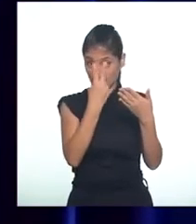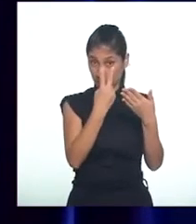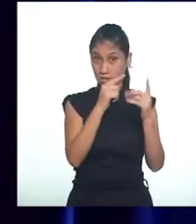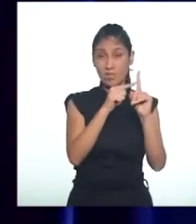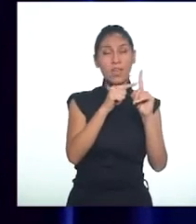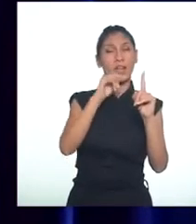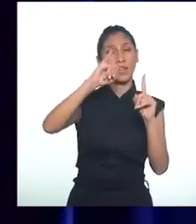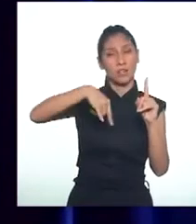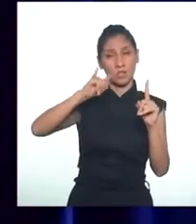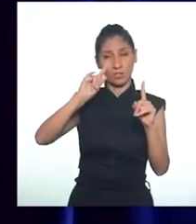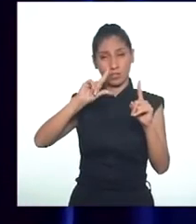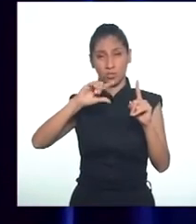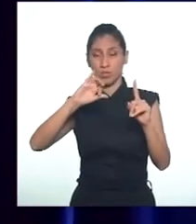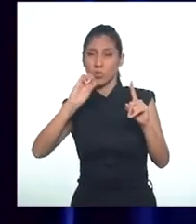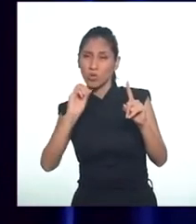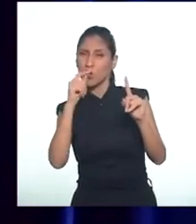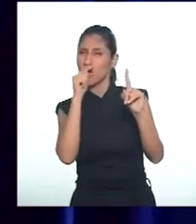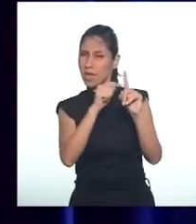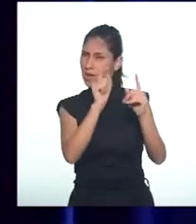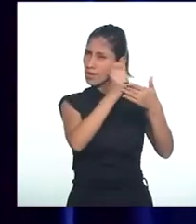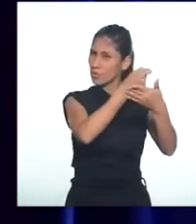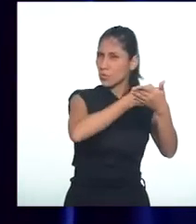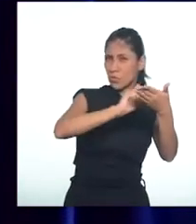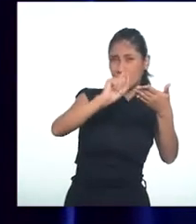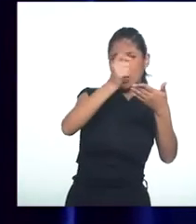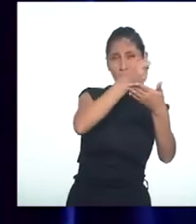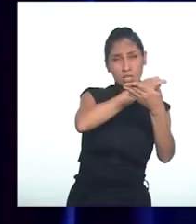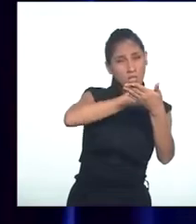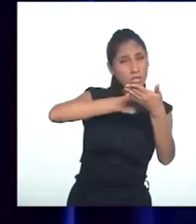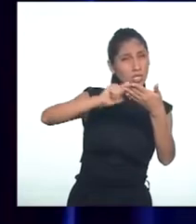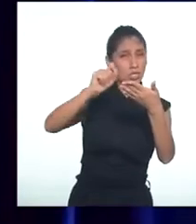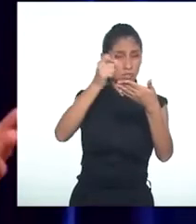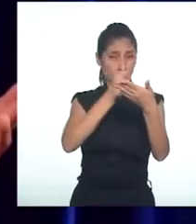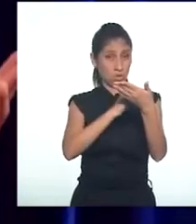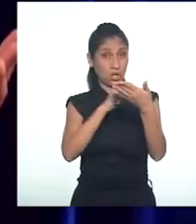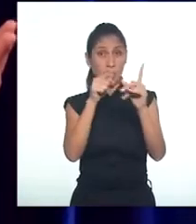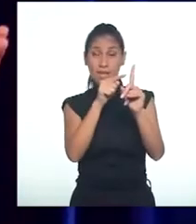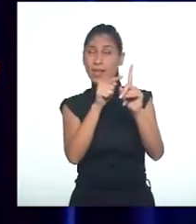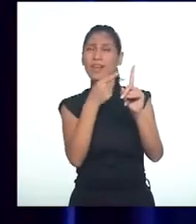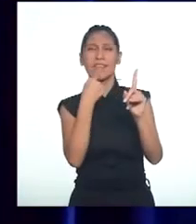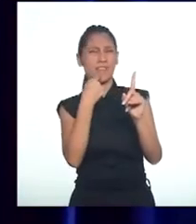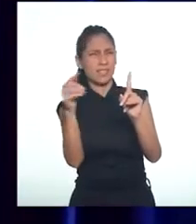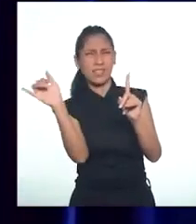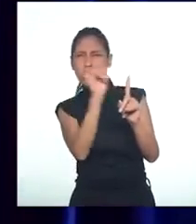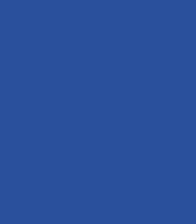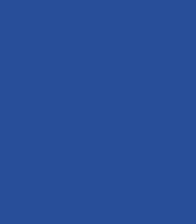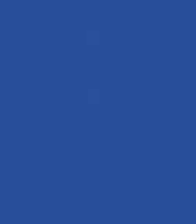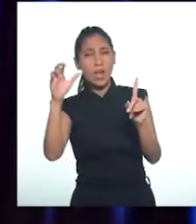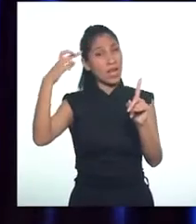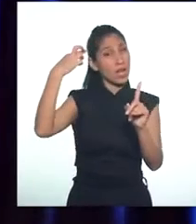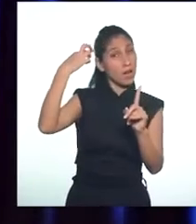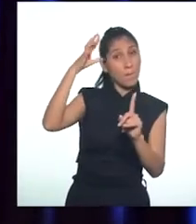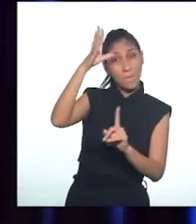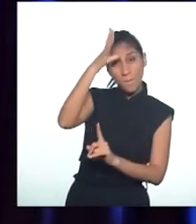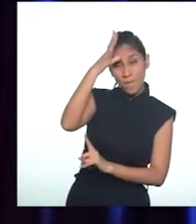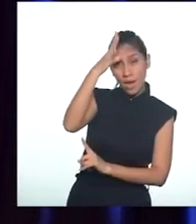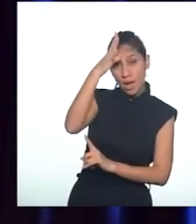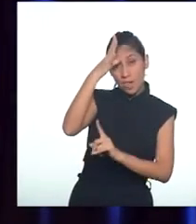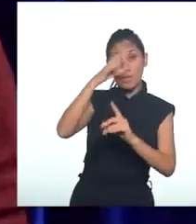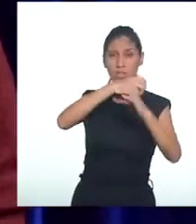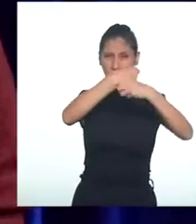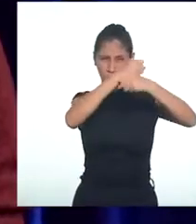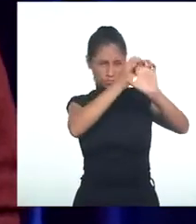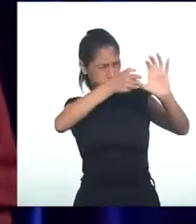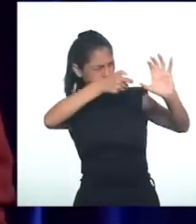Julio Verne, un escritor francés considerado el padre de la ciencia ficción. Pero en esta